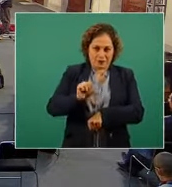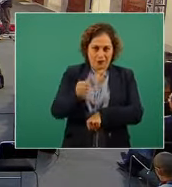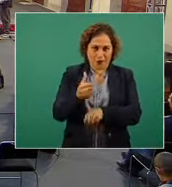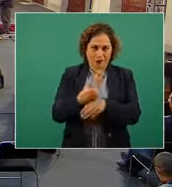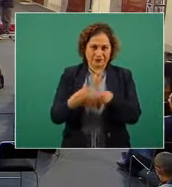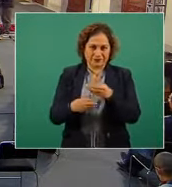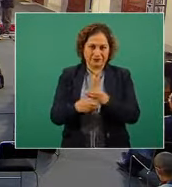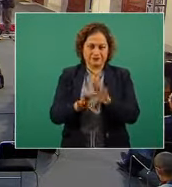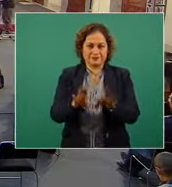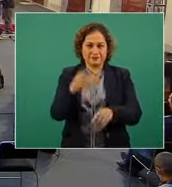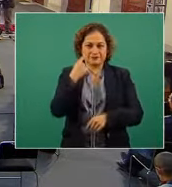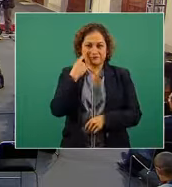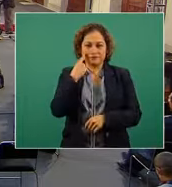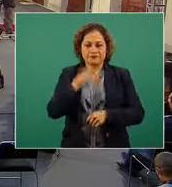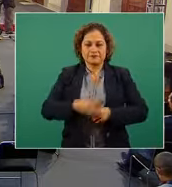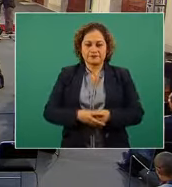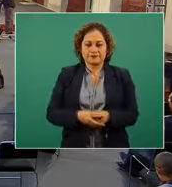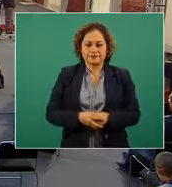Si